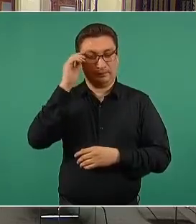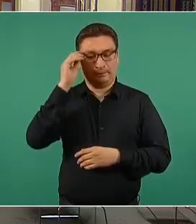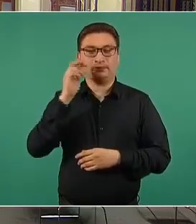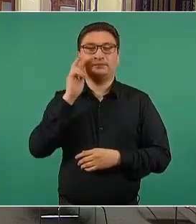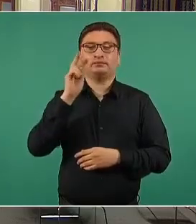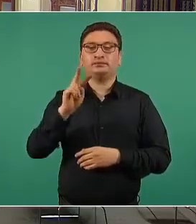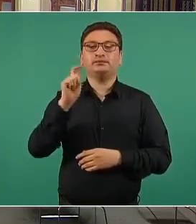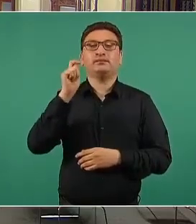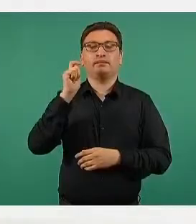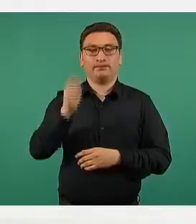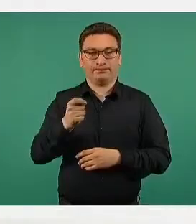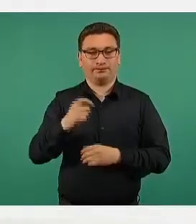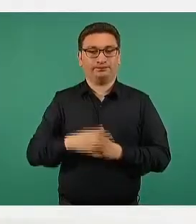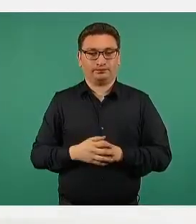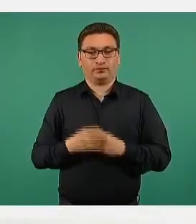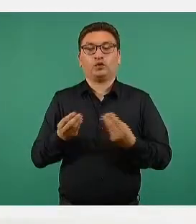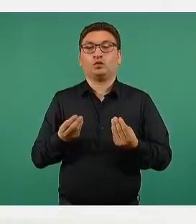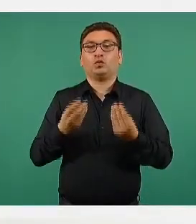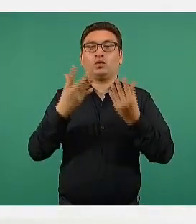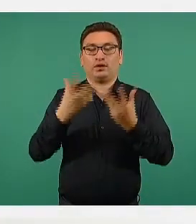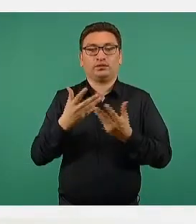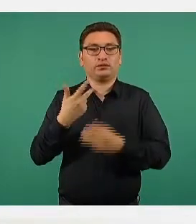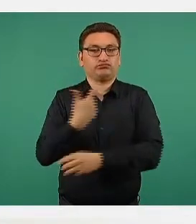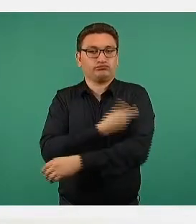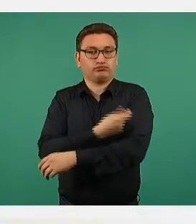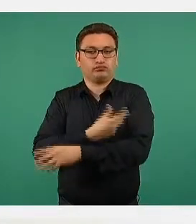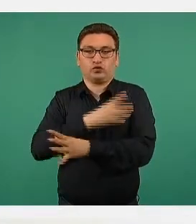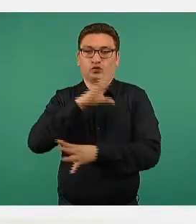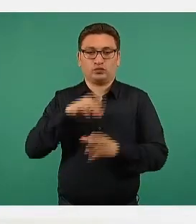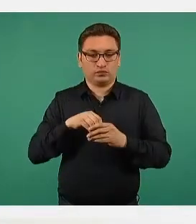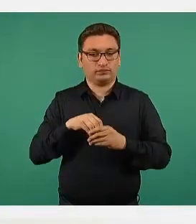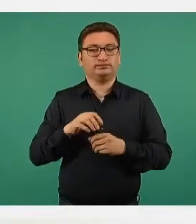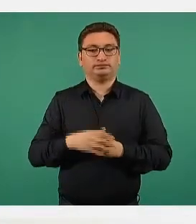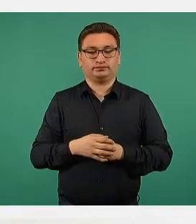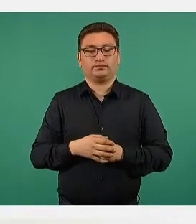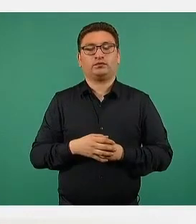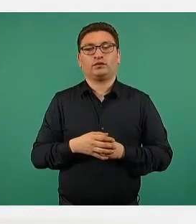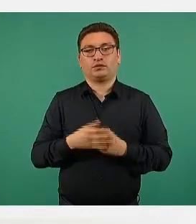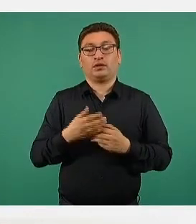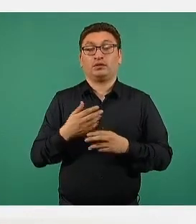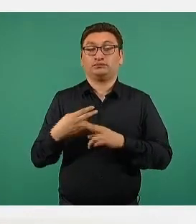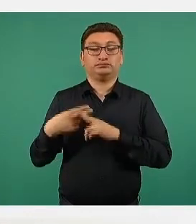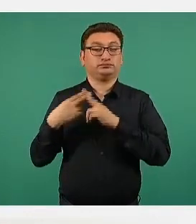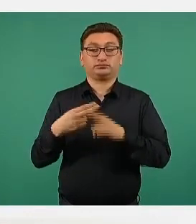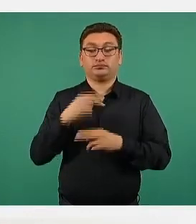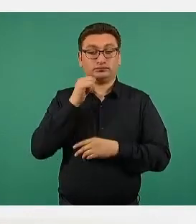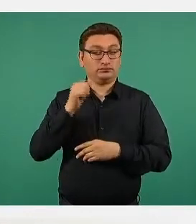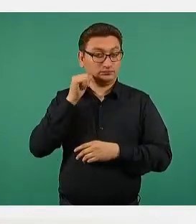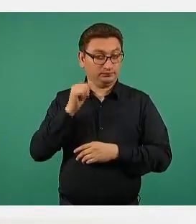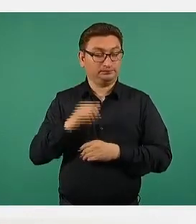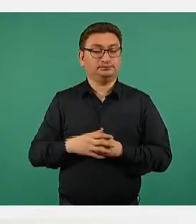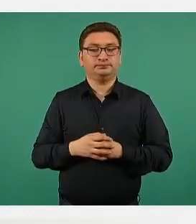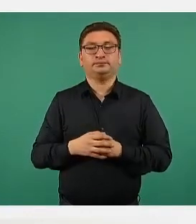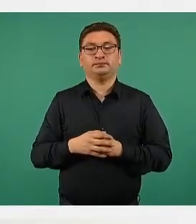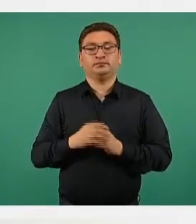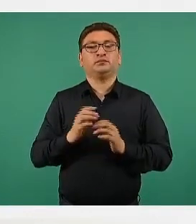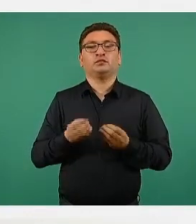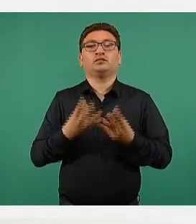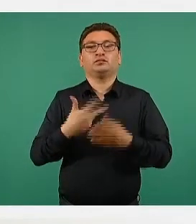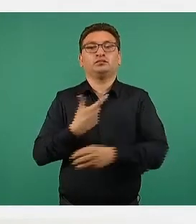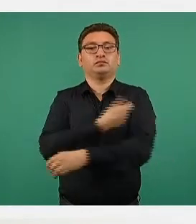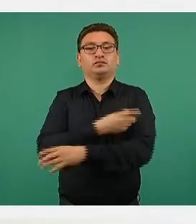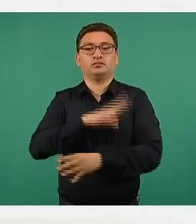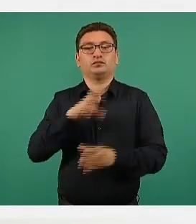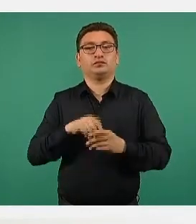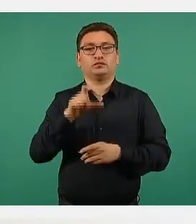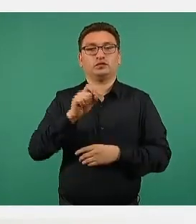el número de dosis acumuladas, es la gráfica acumulada de dosis. Hasta el día de ayer hemos aplicado un total